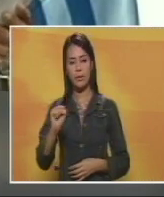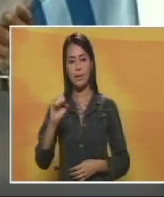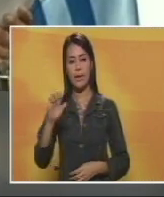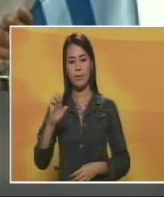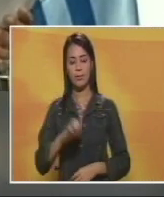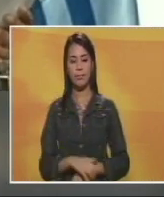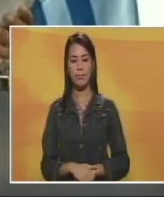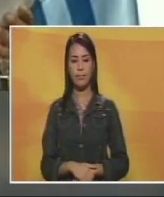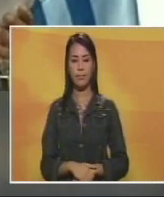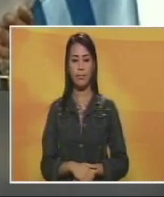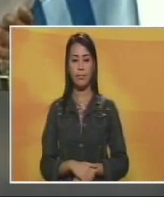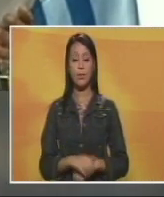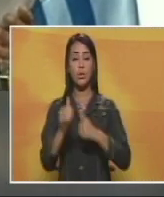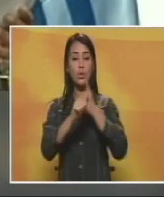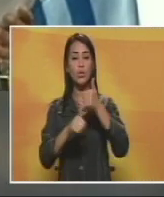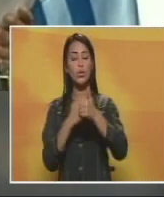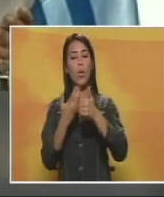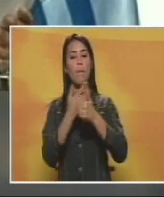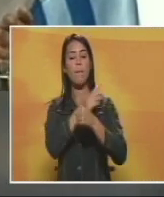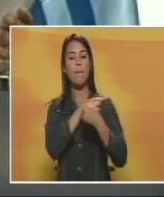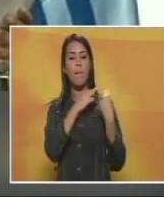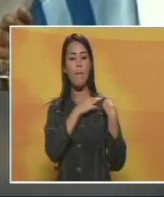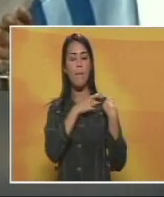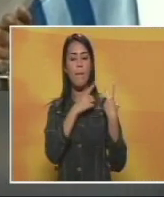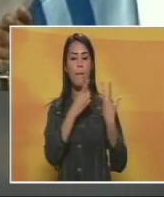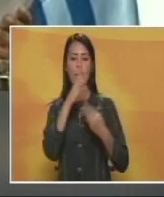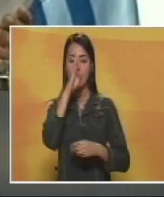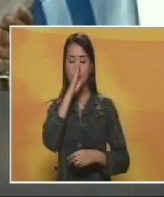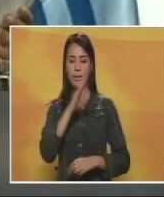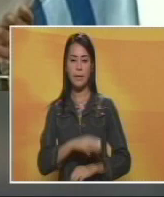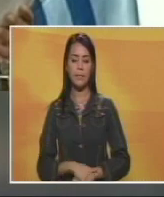Jerez, subgerente administrativo, Distrito Barinas.